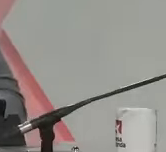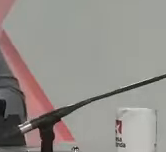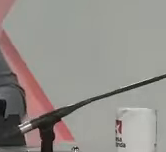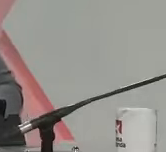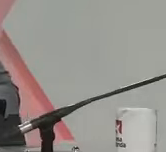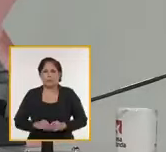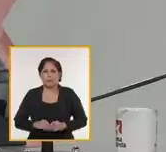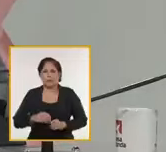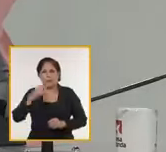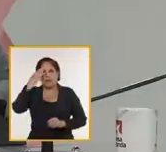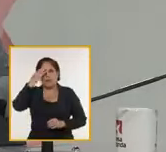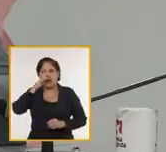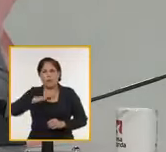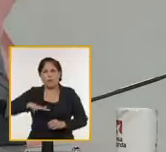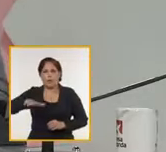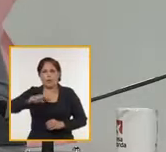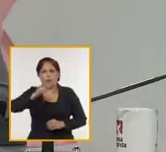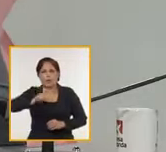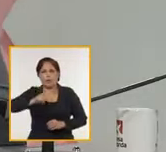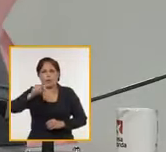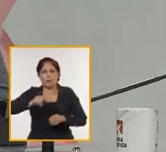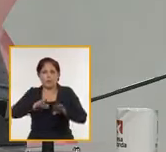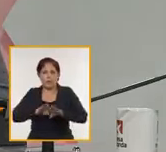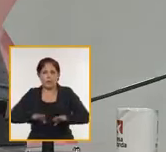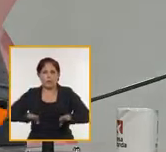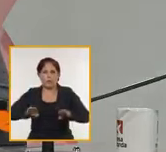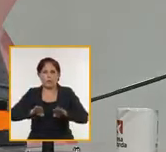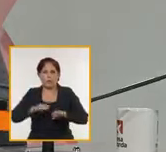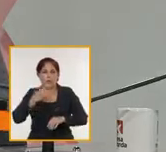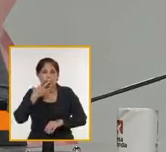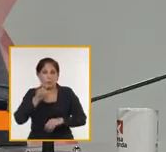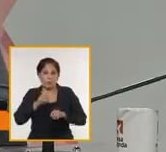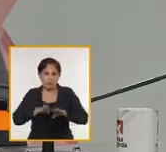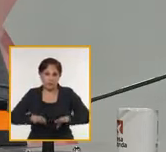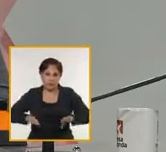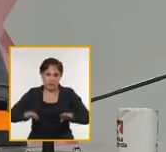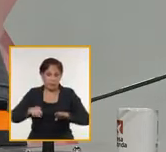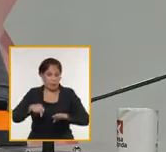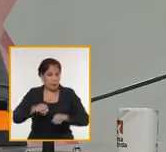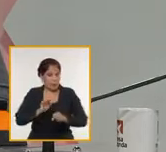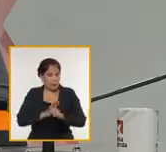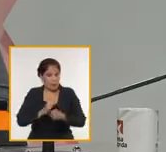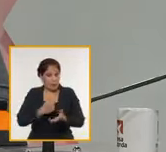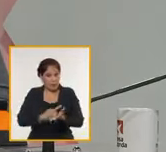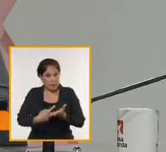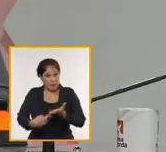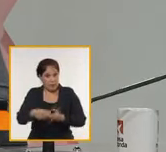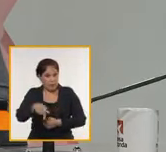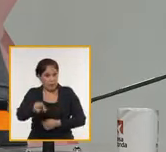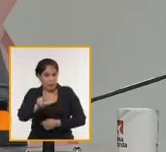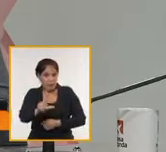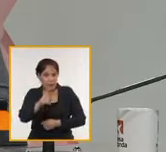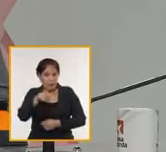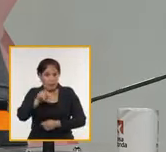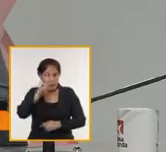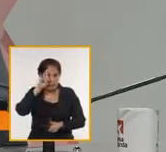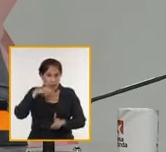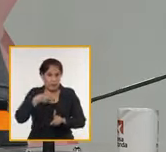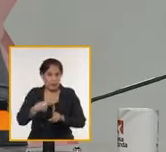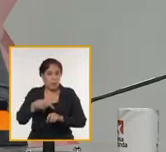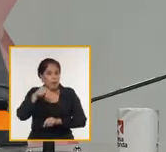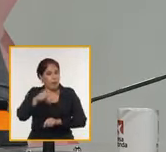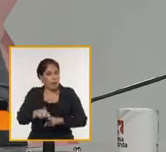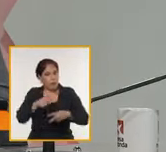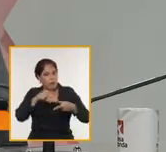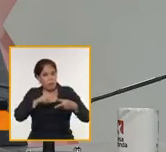Hola, un saludo a todos los seguidores de nuestra mesa redonda. Estamos comenzando la semana y vamos a hablar de dos temas que